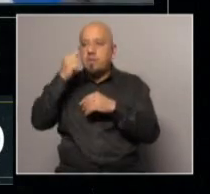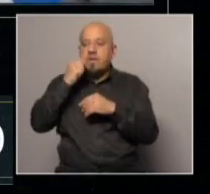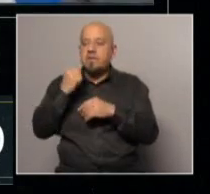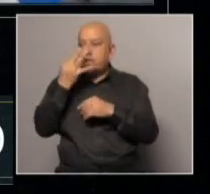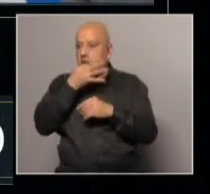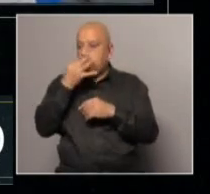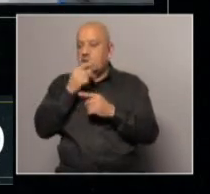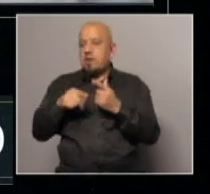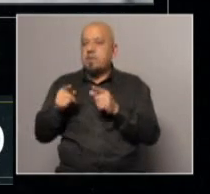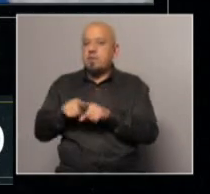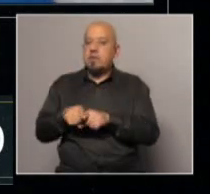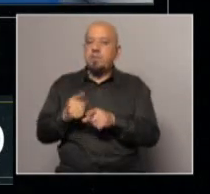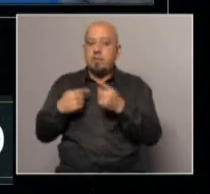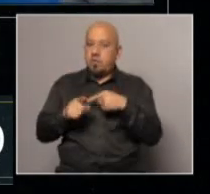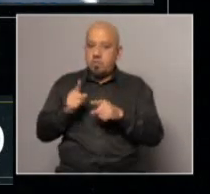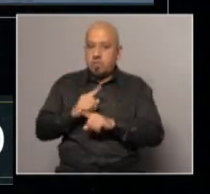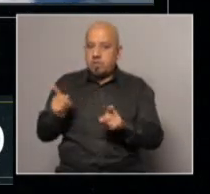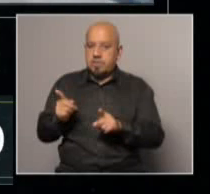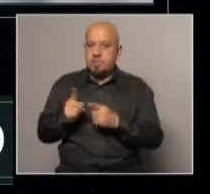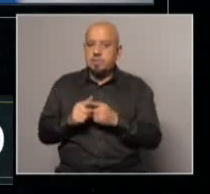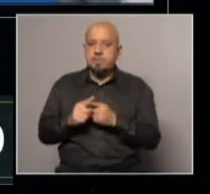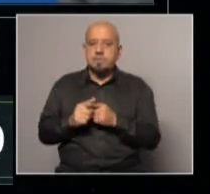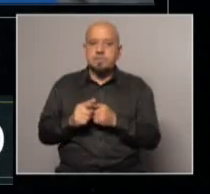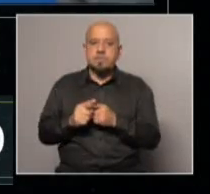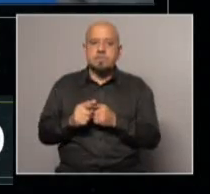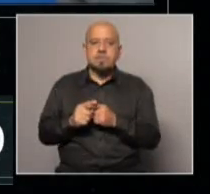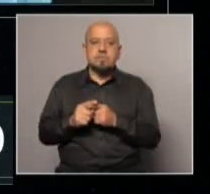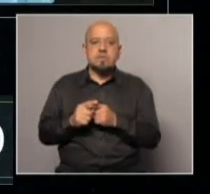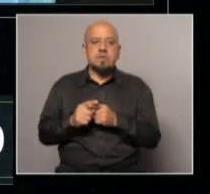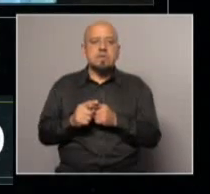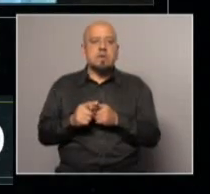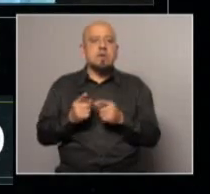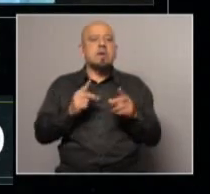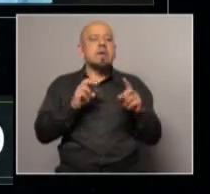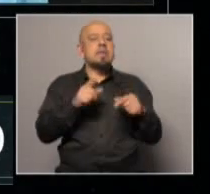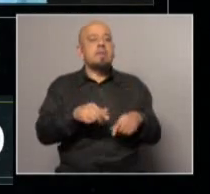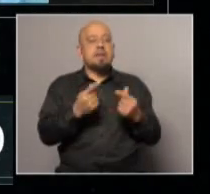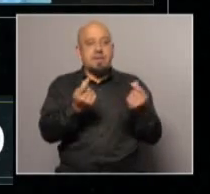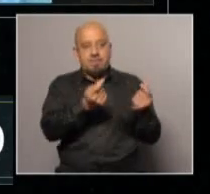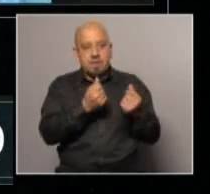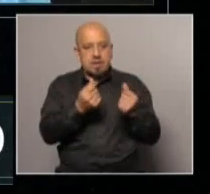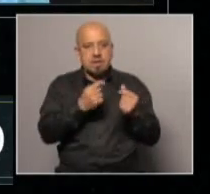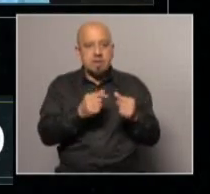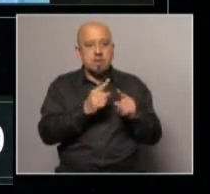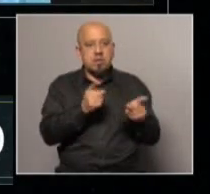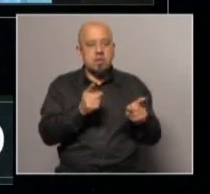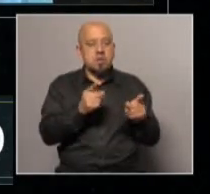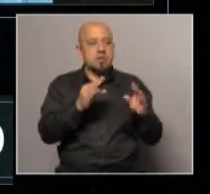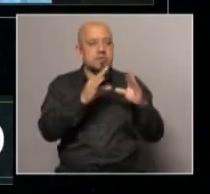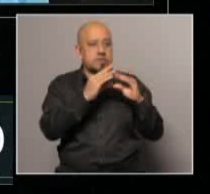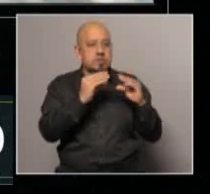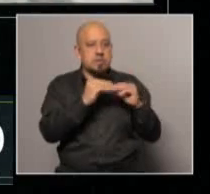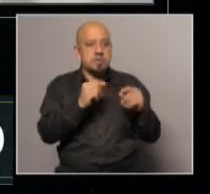manera. Exactamente. Aunque claramente no lo es. Exactamente. A ver, toma como narcotráfico el dinero de lo que no es cannabis medicinal, ¿no? O sea,